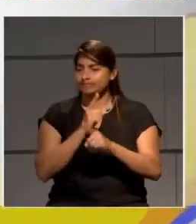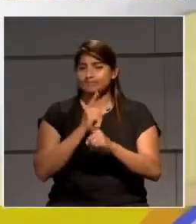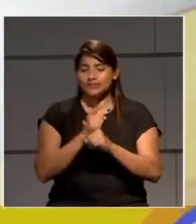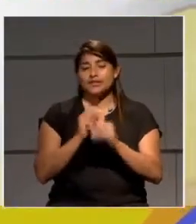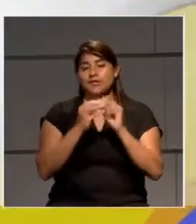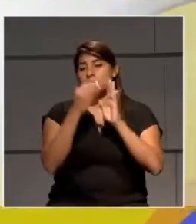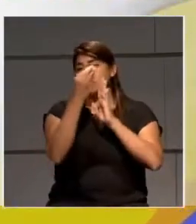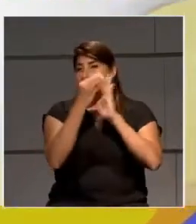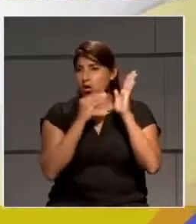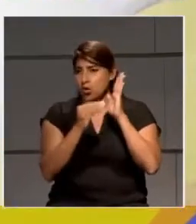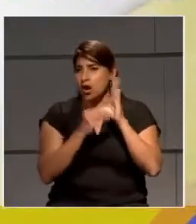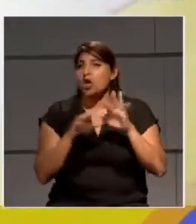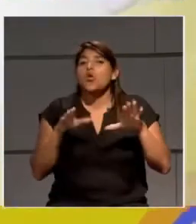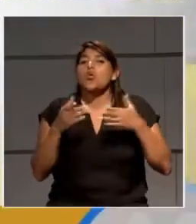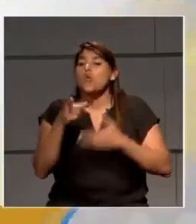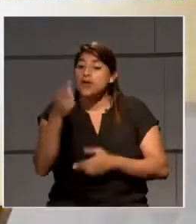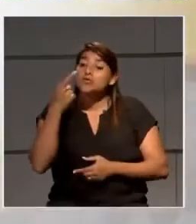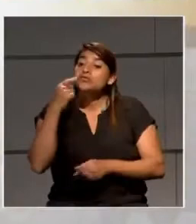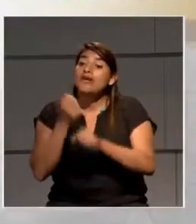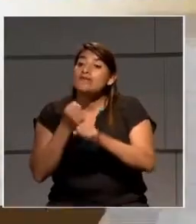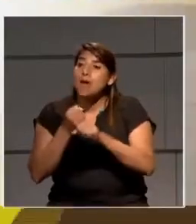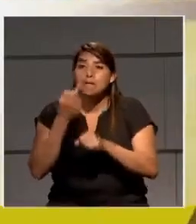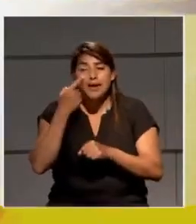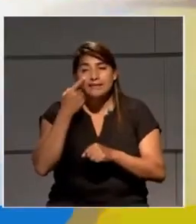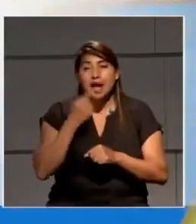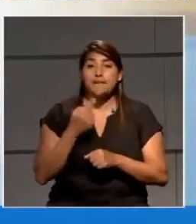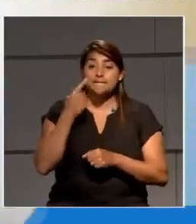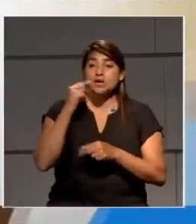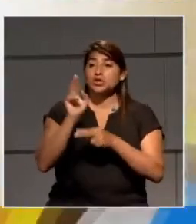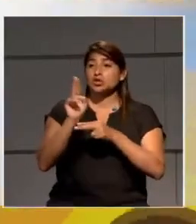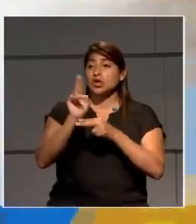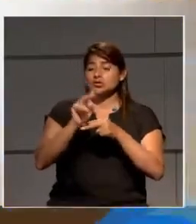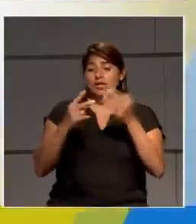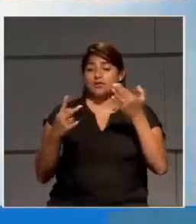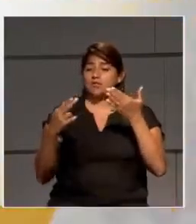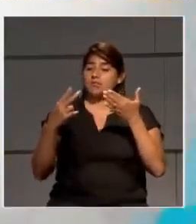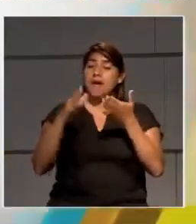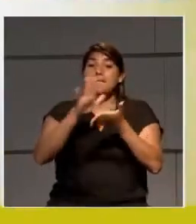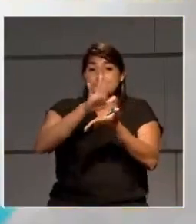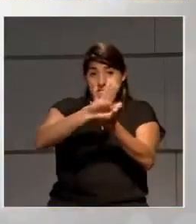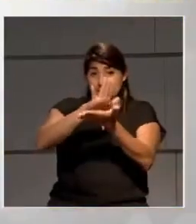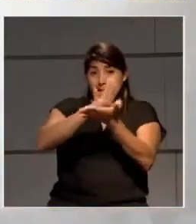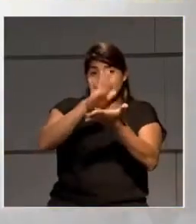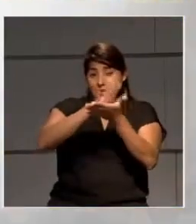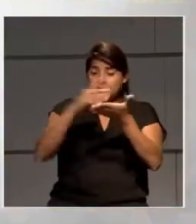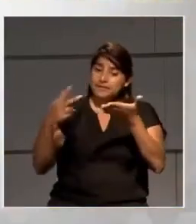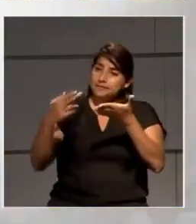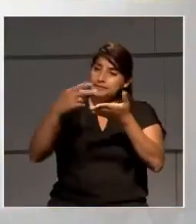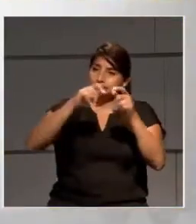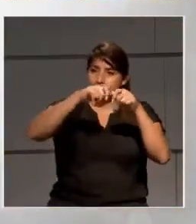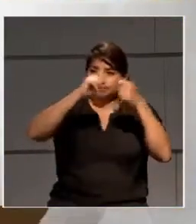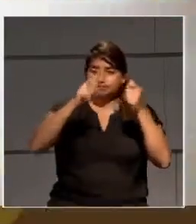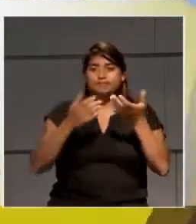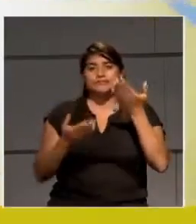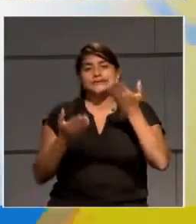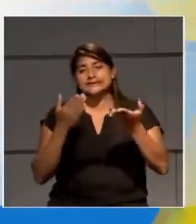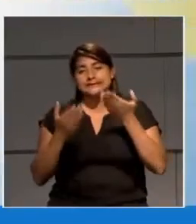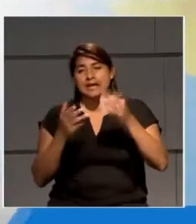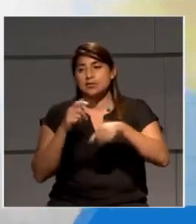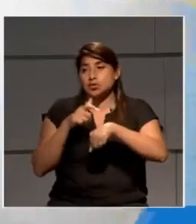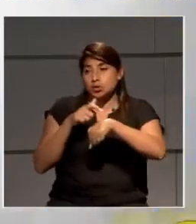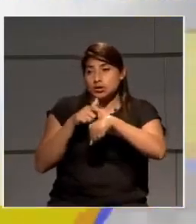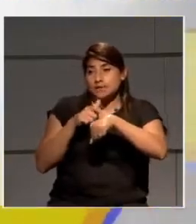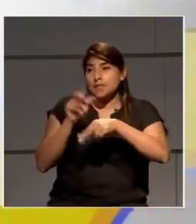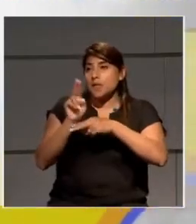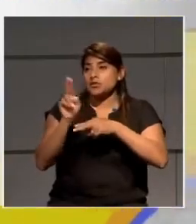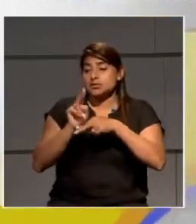ponerle decoración. ¿Y cómo va la tuya, Caro? Aquí estoy utilizando recortes de papel. Creo que tal vez, si nos da tiempo,